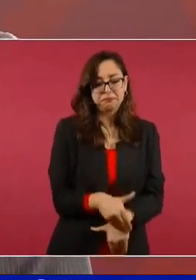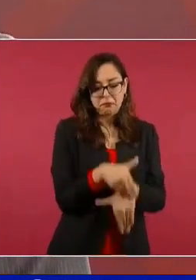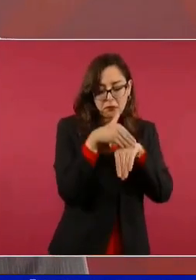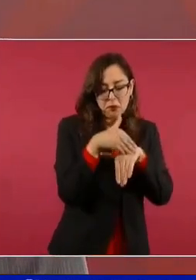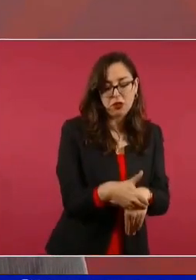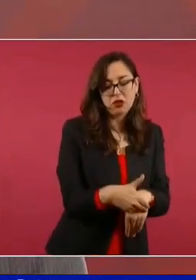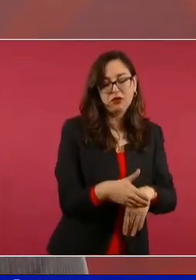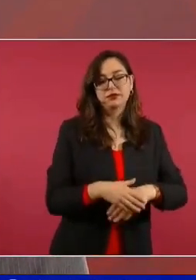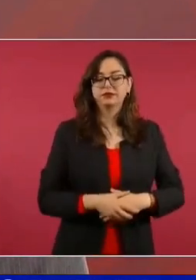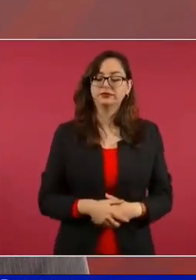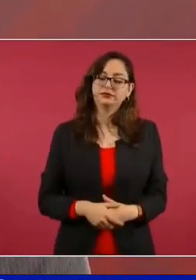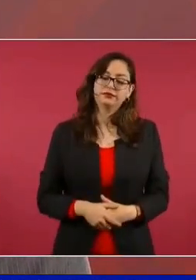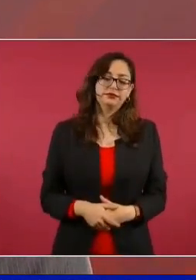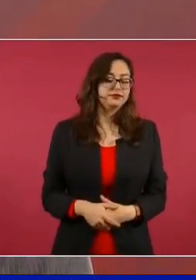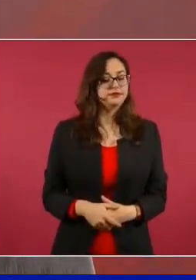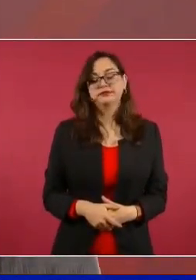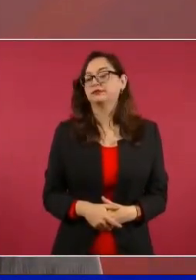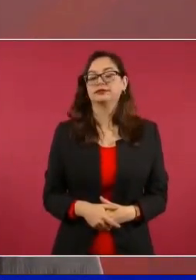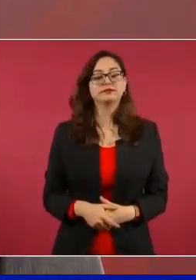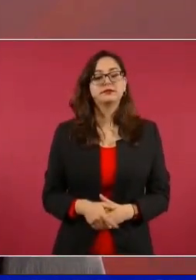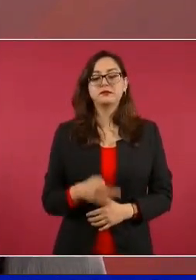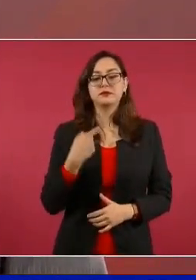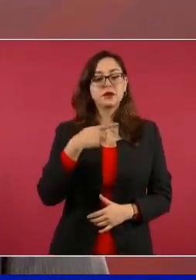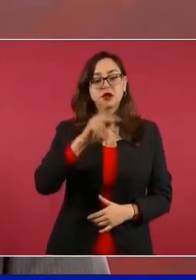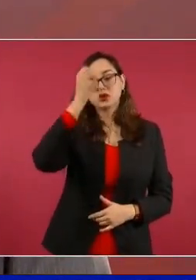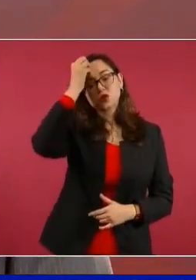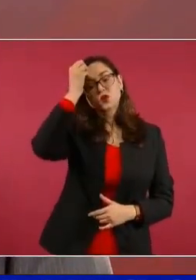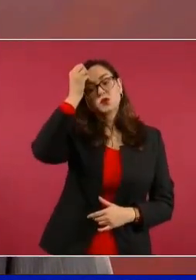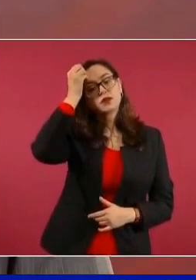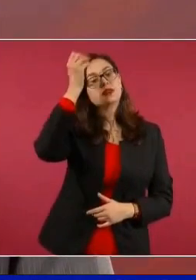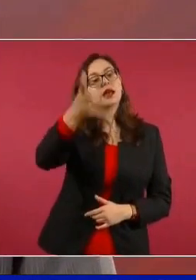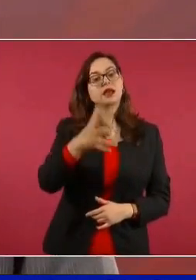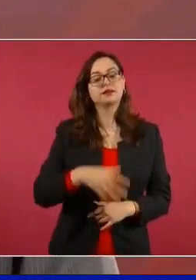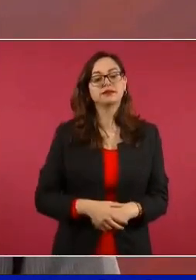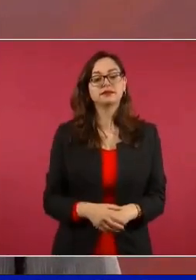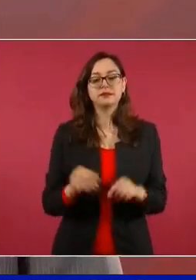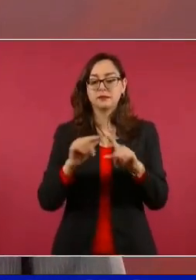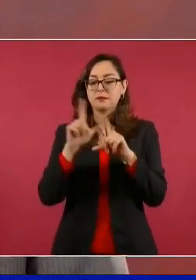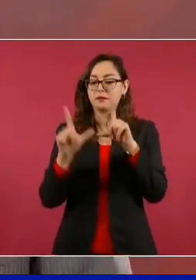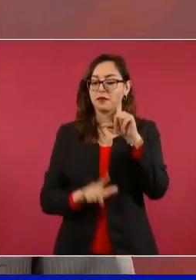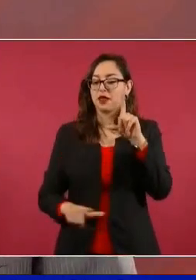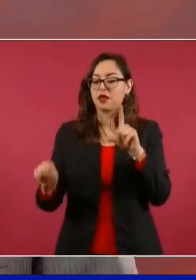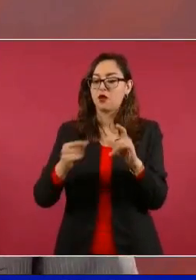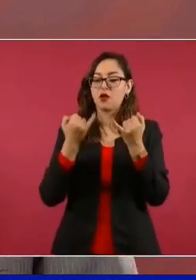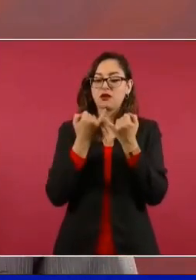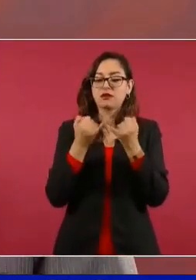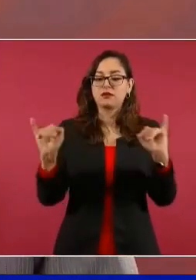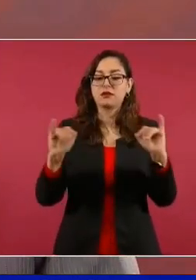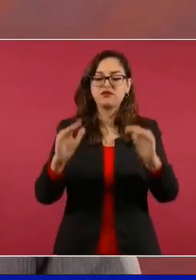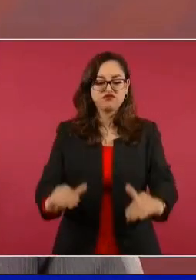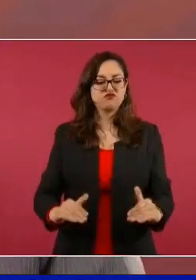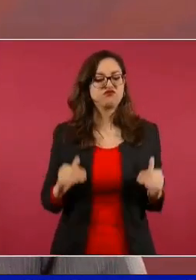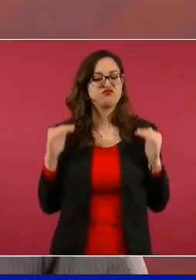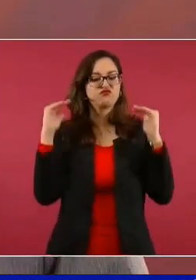Nada más que se les olvida que México es un país independiente y soberano